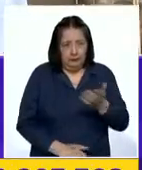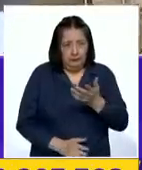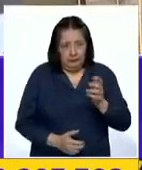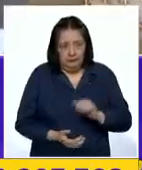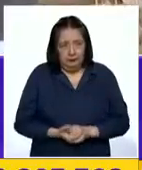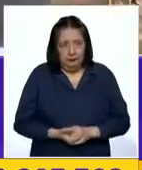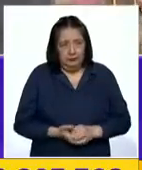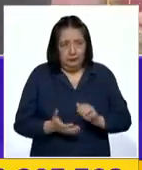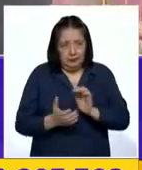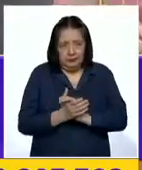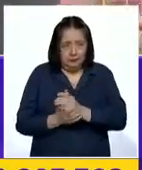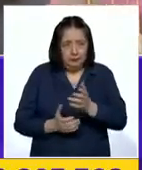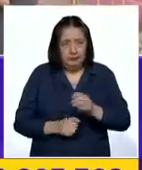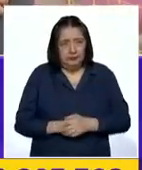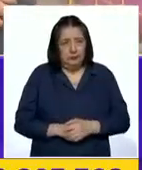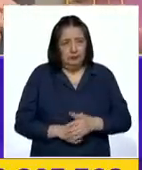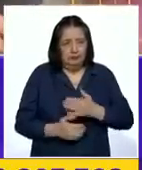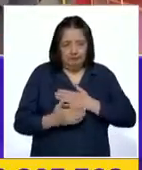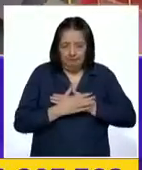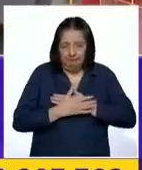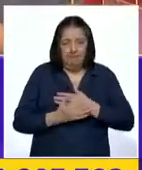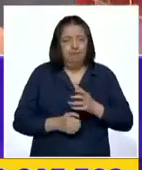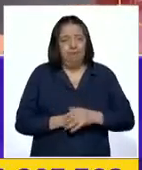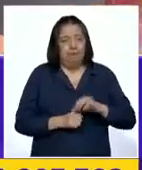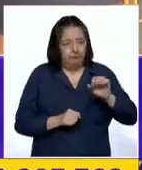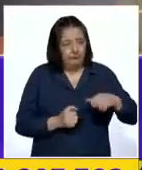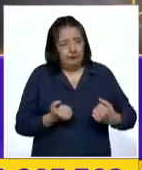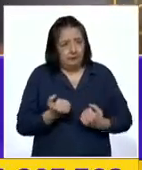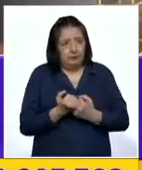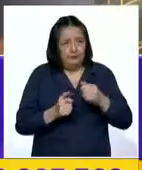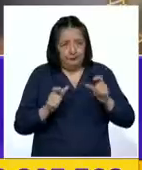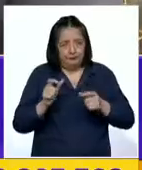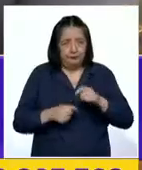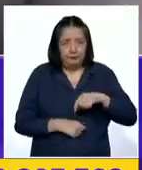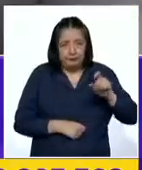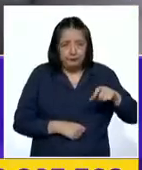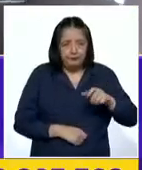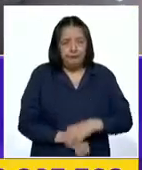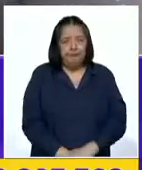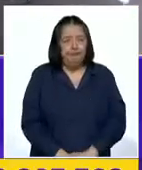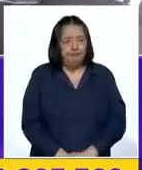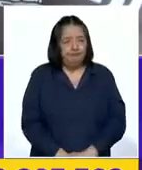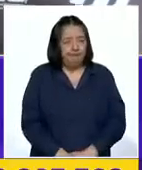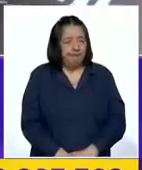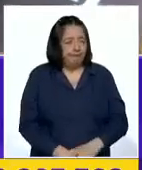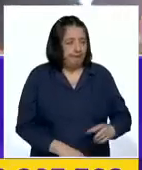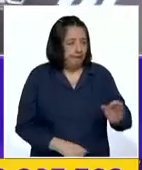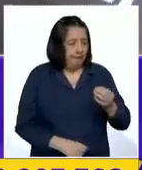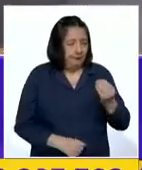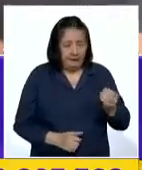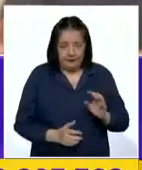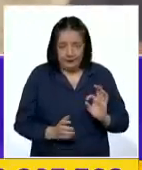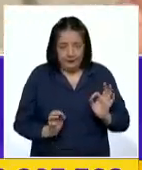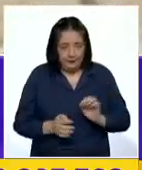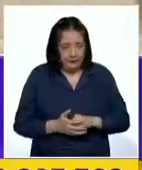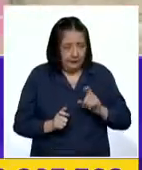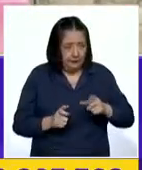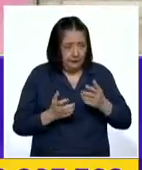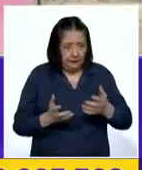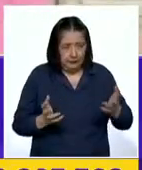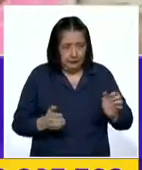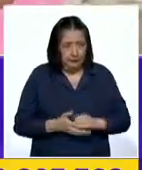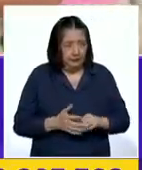los amigos de buen corazón, apoyar acá a la gente que de verdad lo necesita. Justamente, porque no necesariamente con objetos,